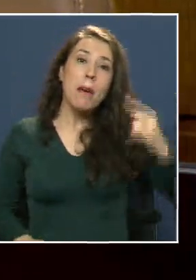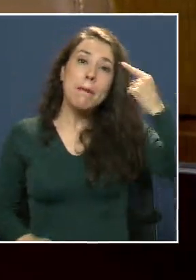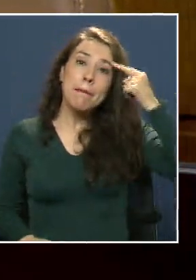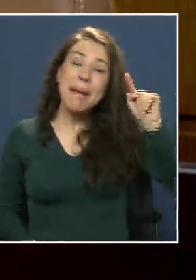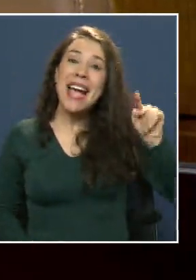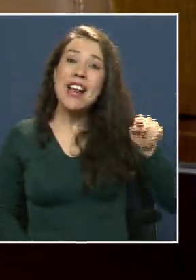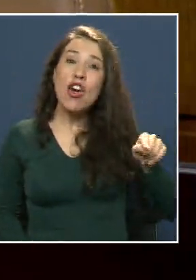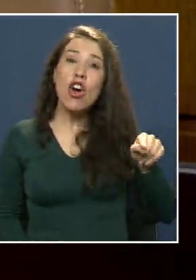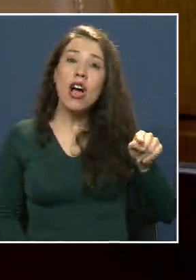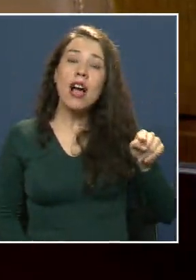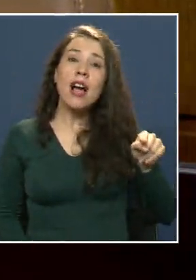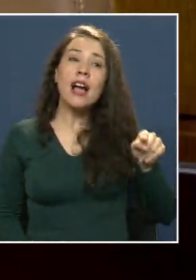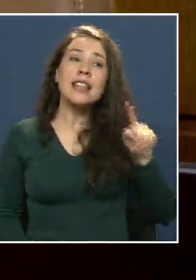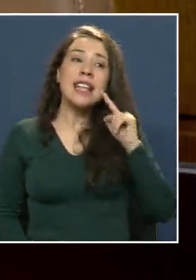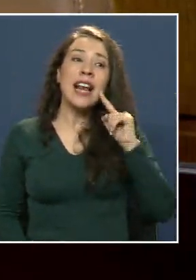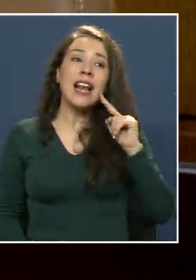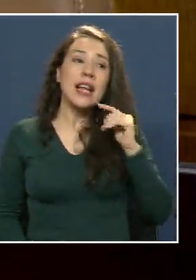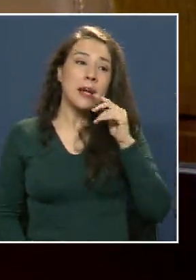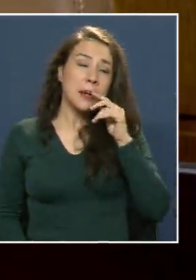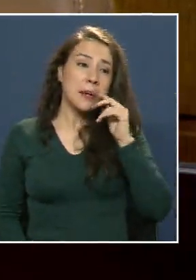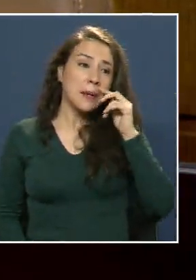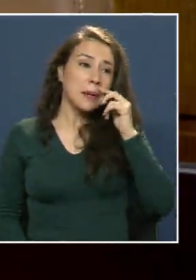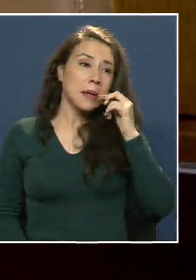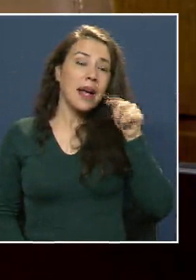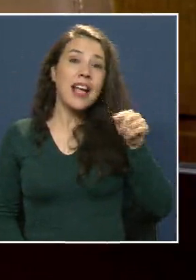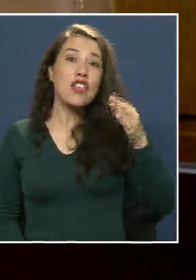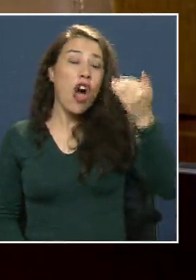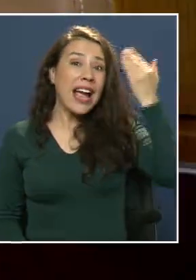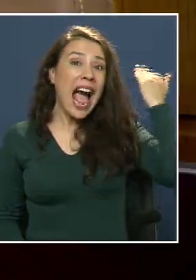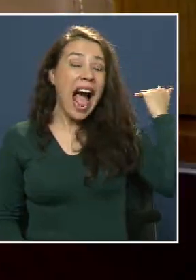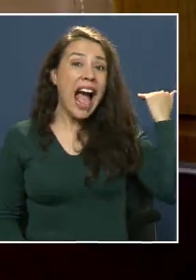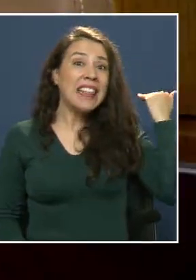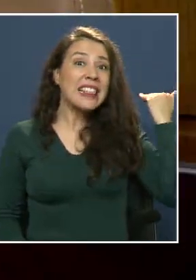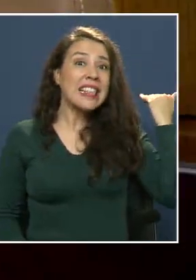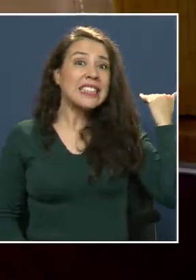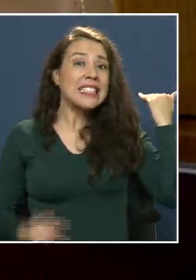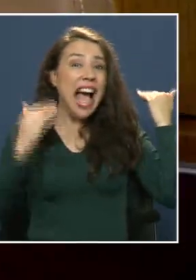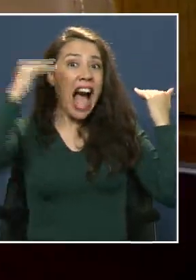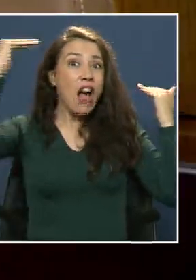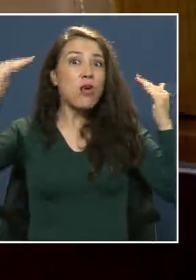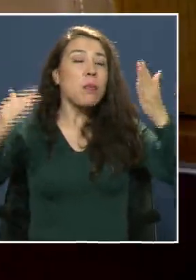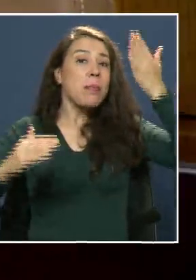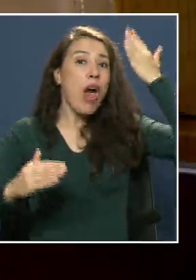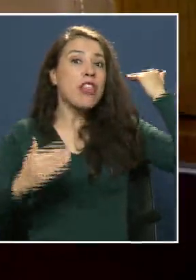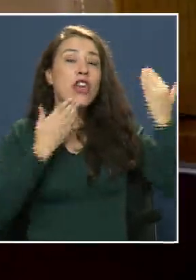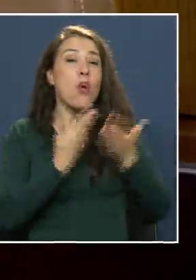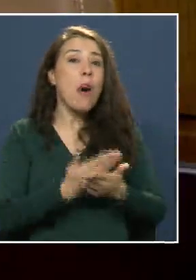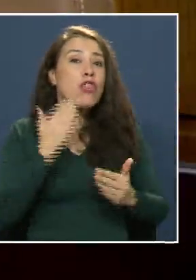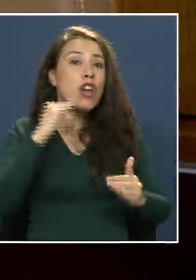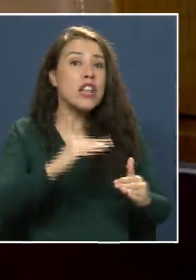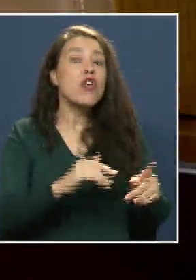son adultos y adultas, que fueron vulnerados y vulneradas en sus derechos, puedan tener